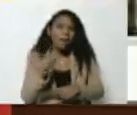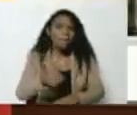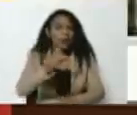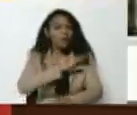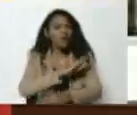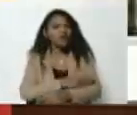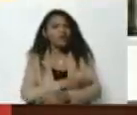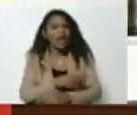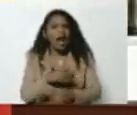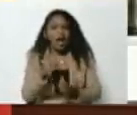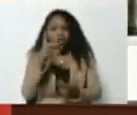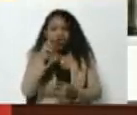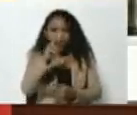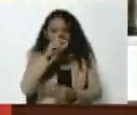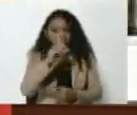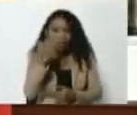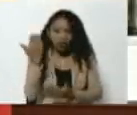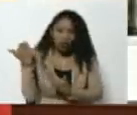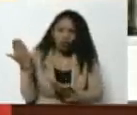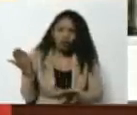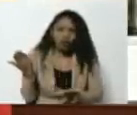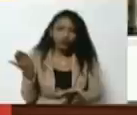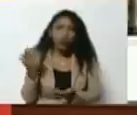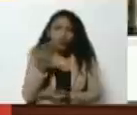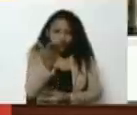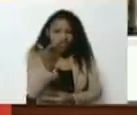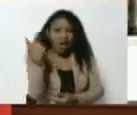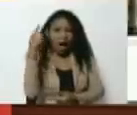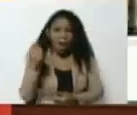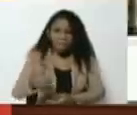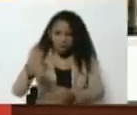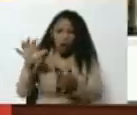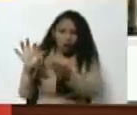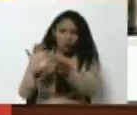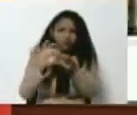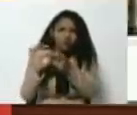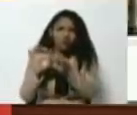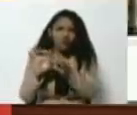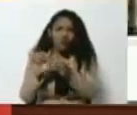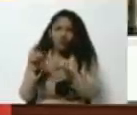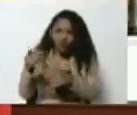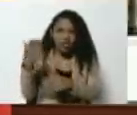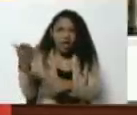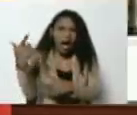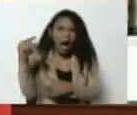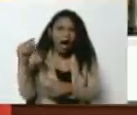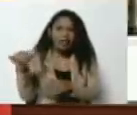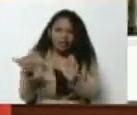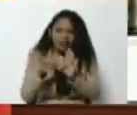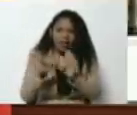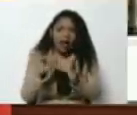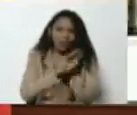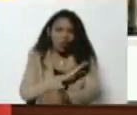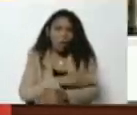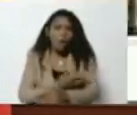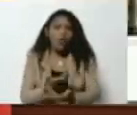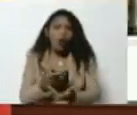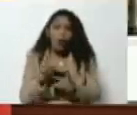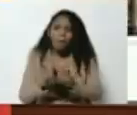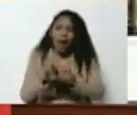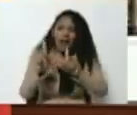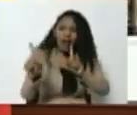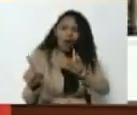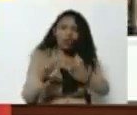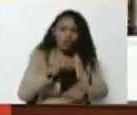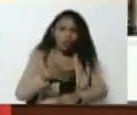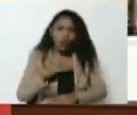que hace 2 años? ¿Ustedes están más unidos? ¿Ustedes están más cerca del poder o más lejos del